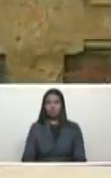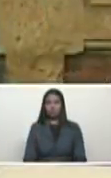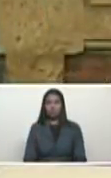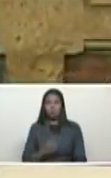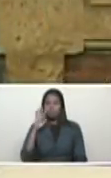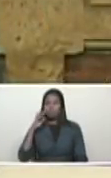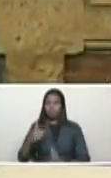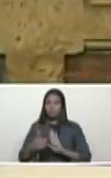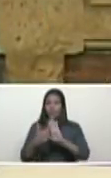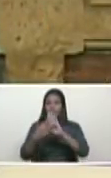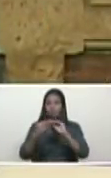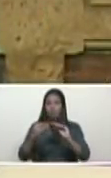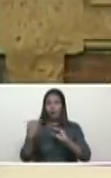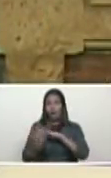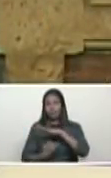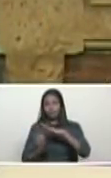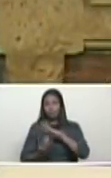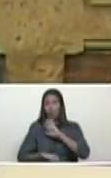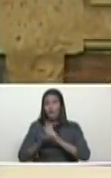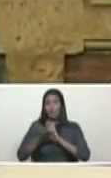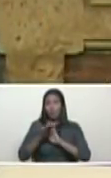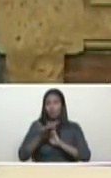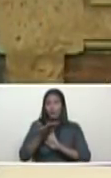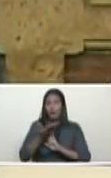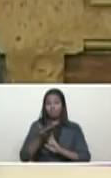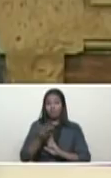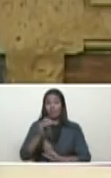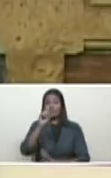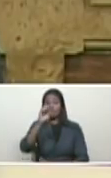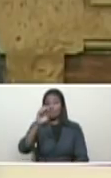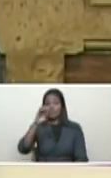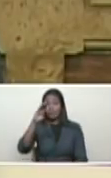está al frente de esta institución tan importante el sebin